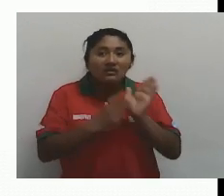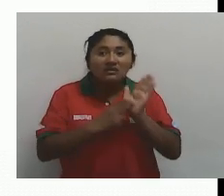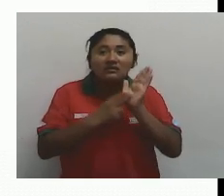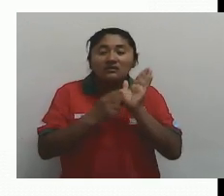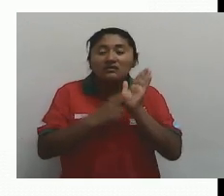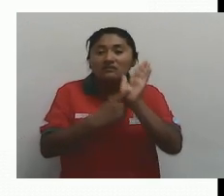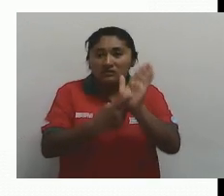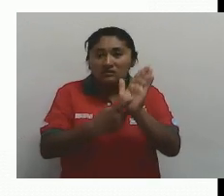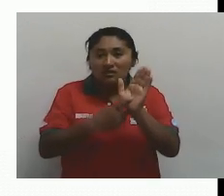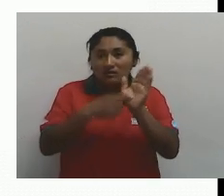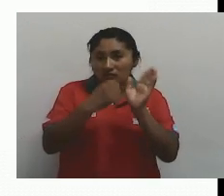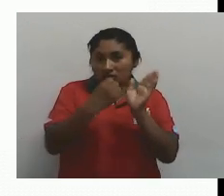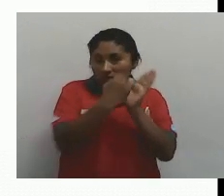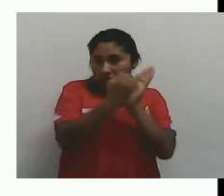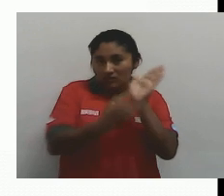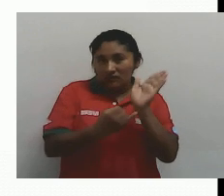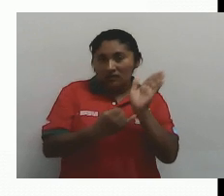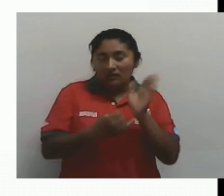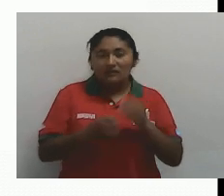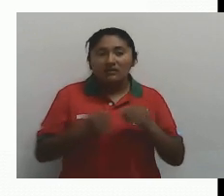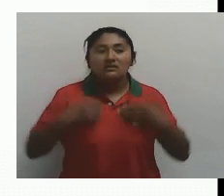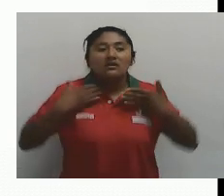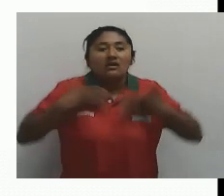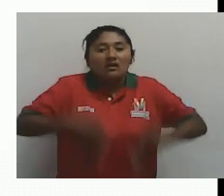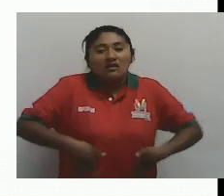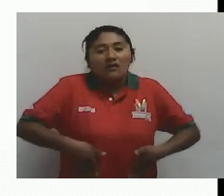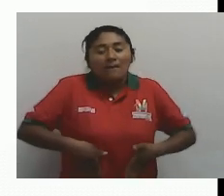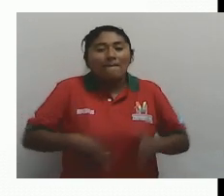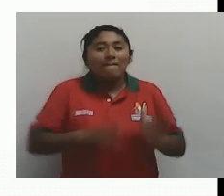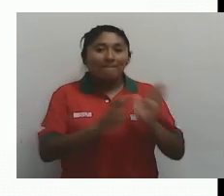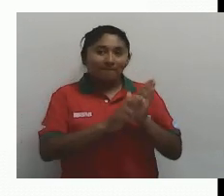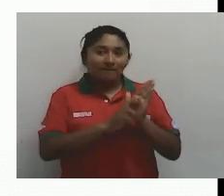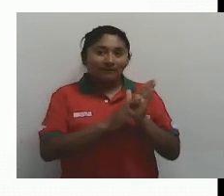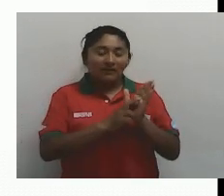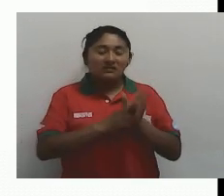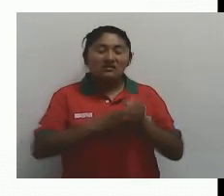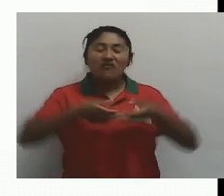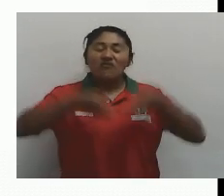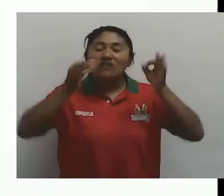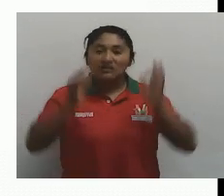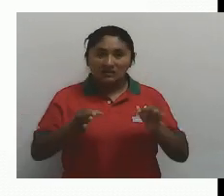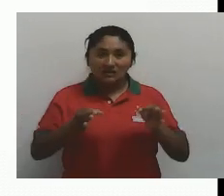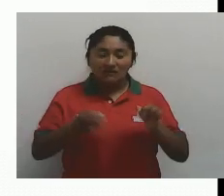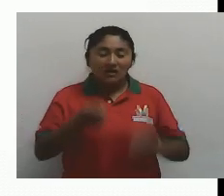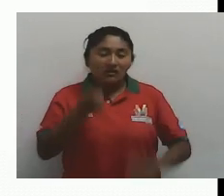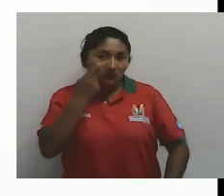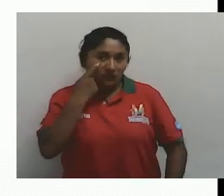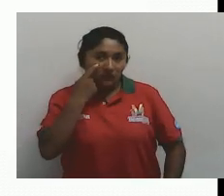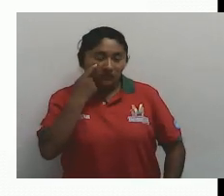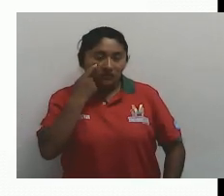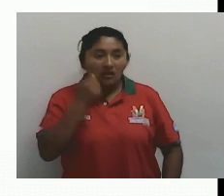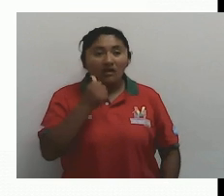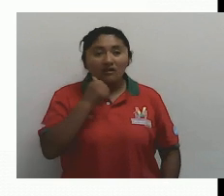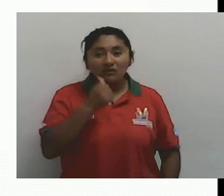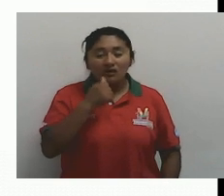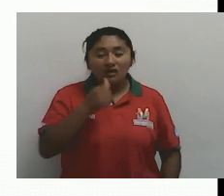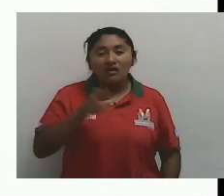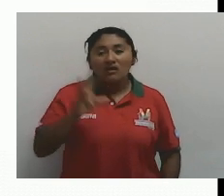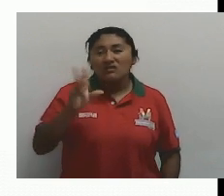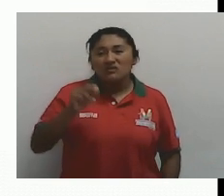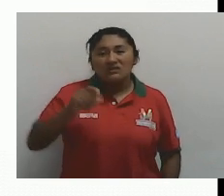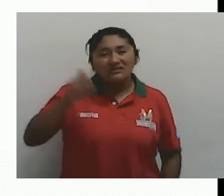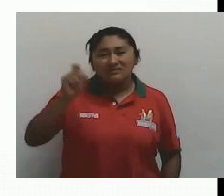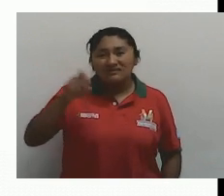pero la que es oficialmente reconocida. Pero en damas también no es necesario que tenga de